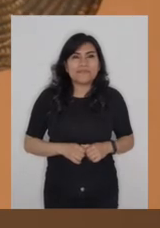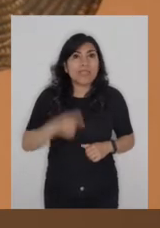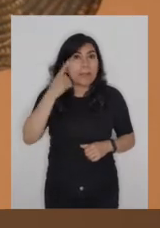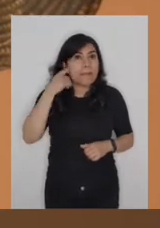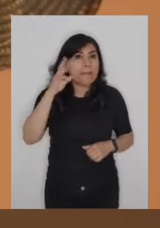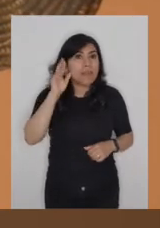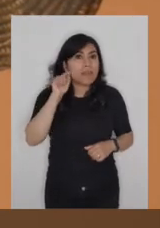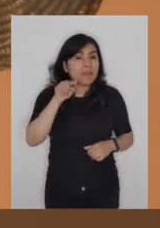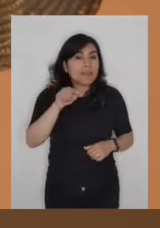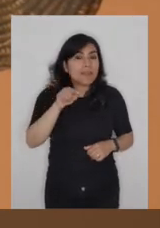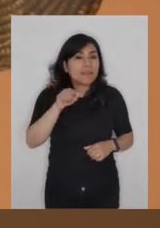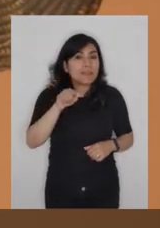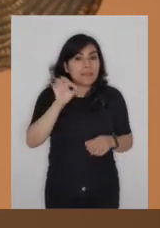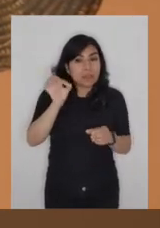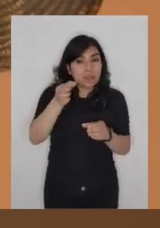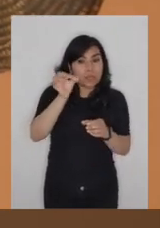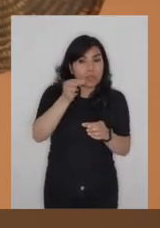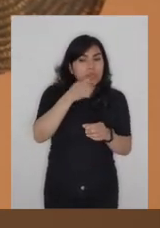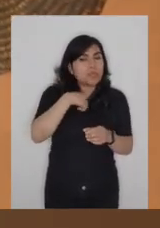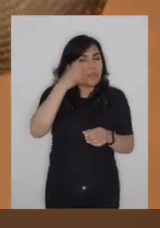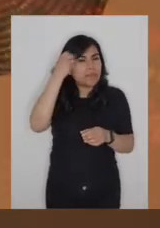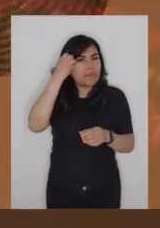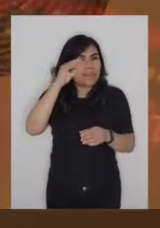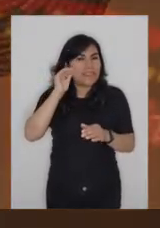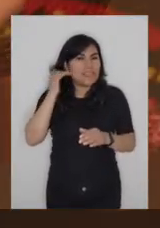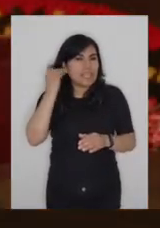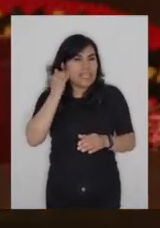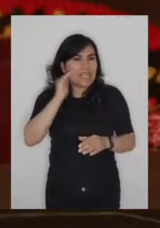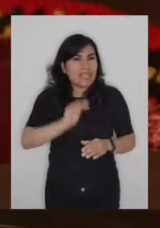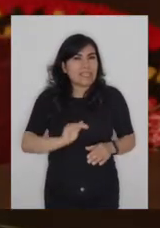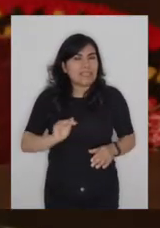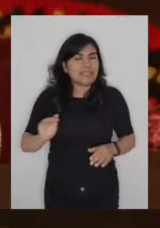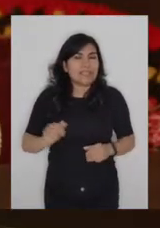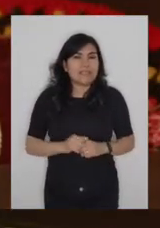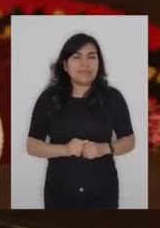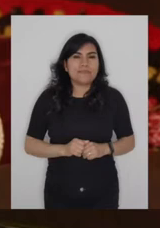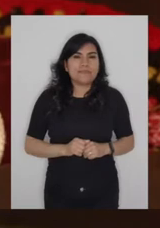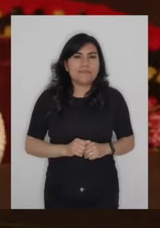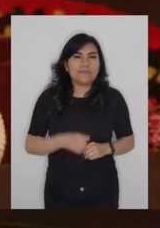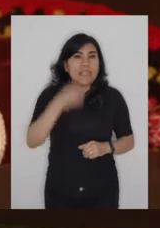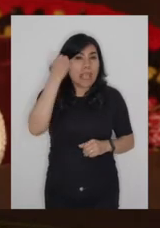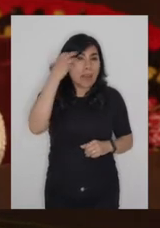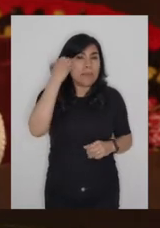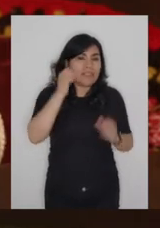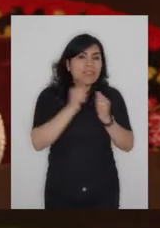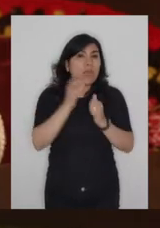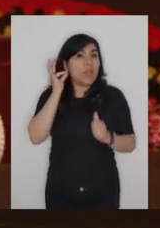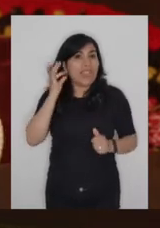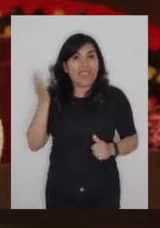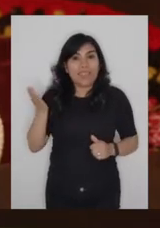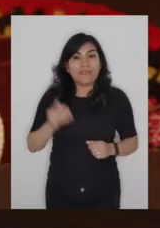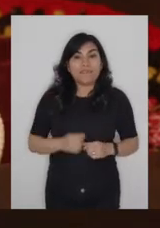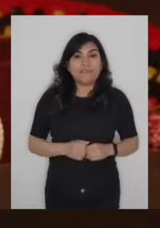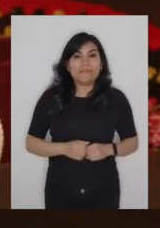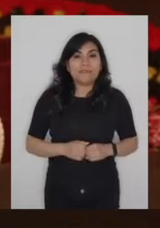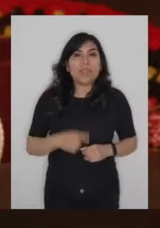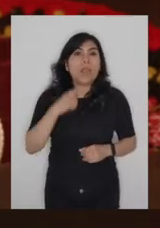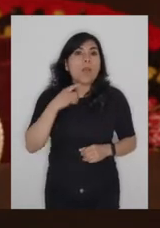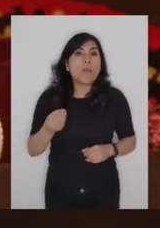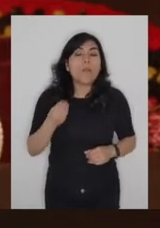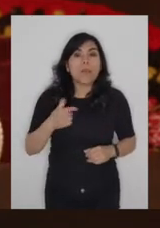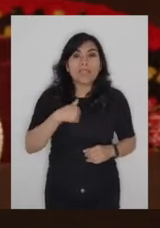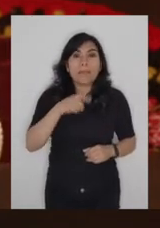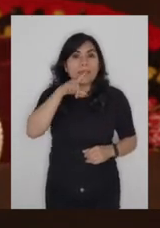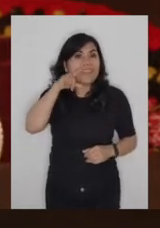Pero este punto sí, lo aprendí desde chica. Y ese. Lo aprendí con ella. Porque mi tía